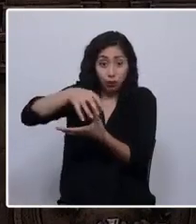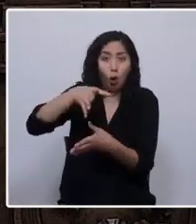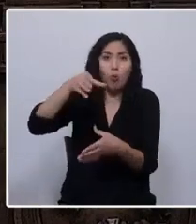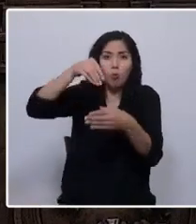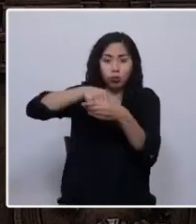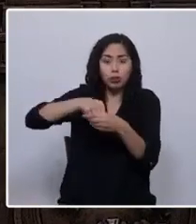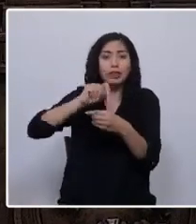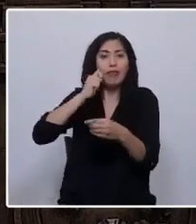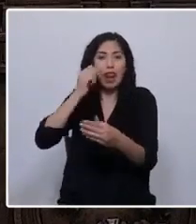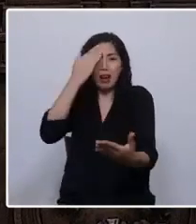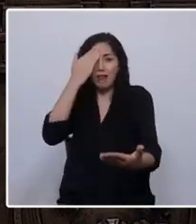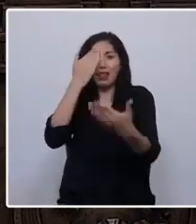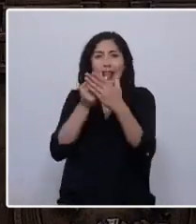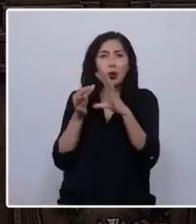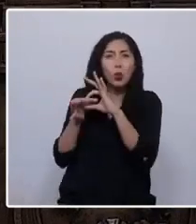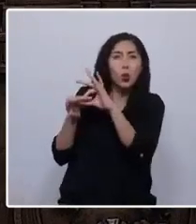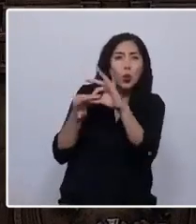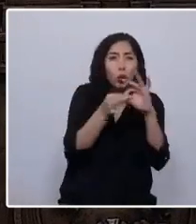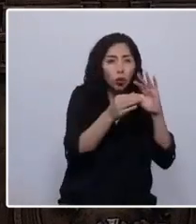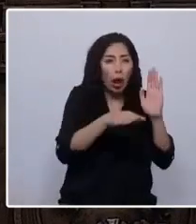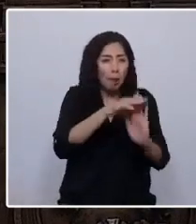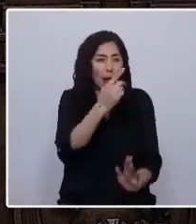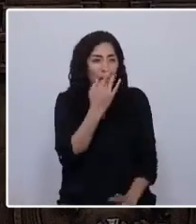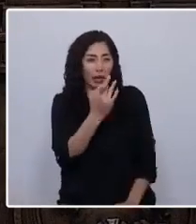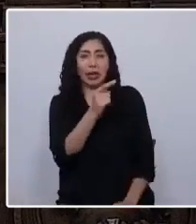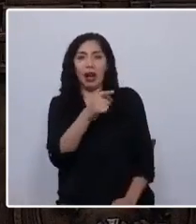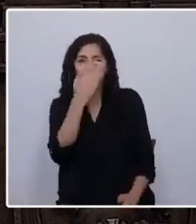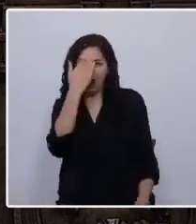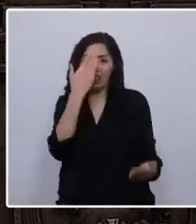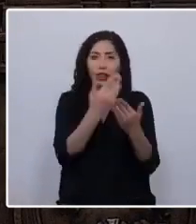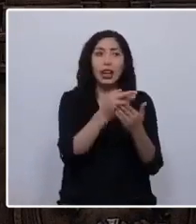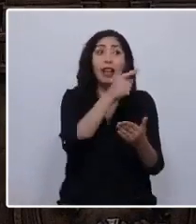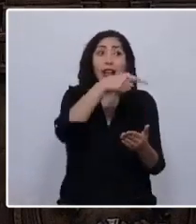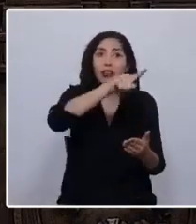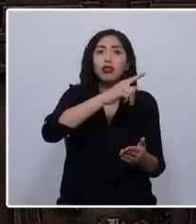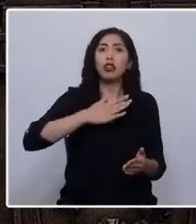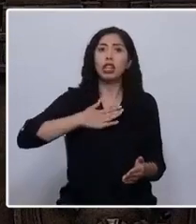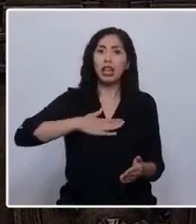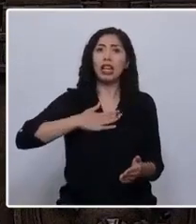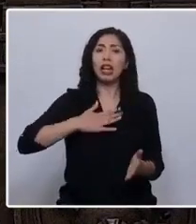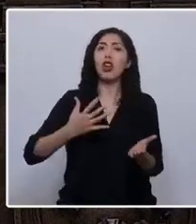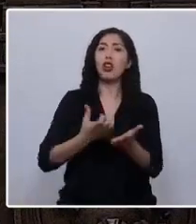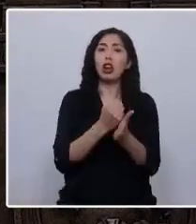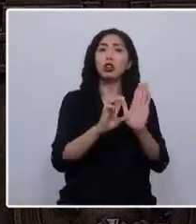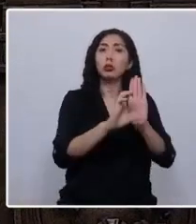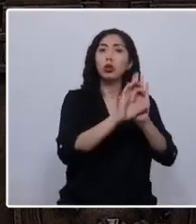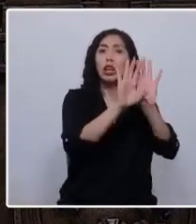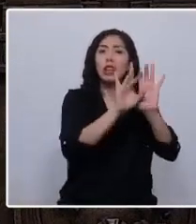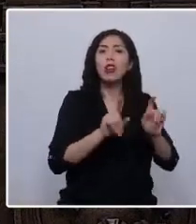más grande, eso que no quiere borrar una constitución escrita con sangre y despojo.